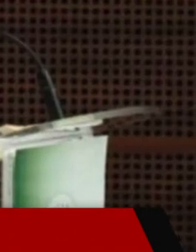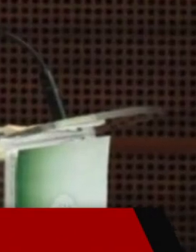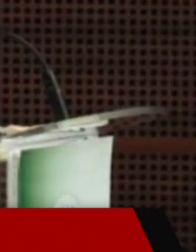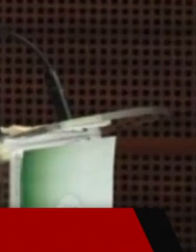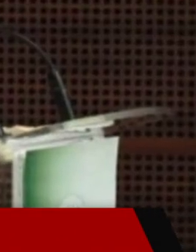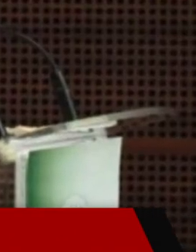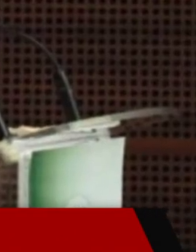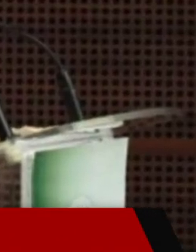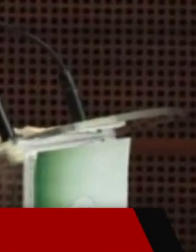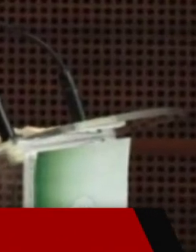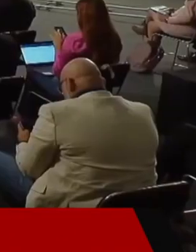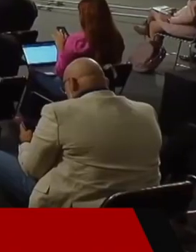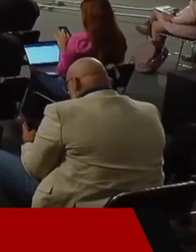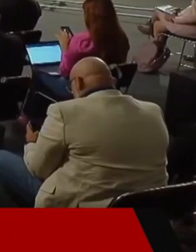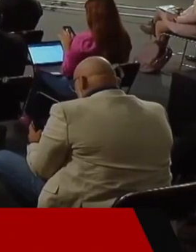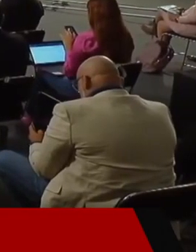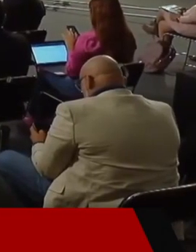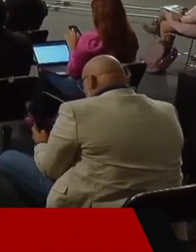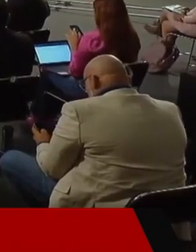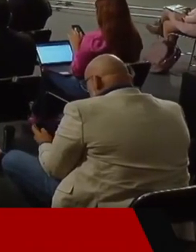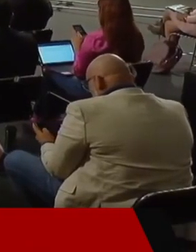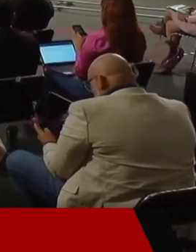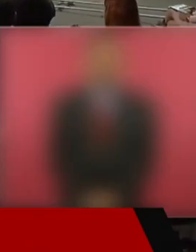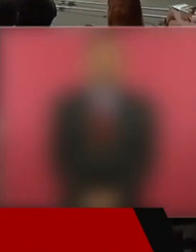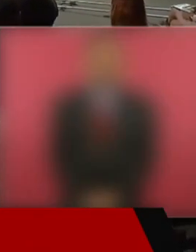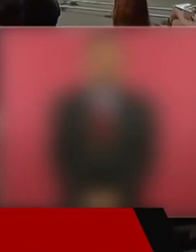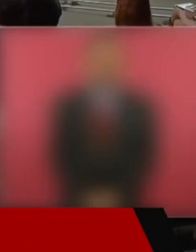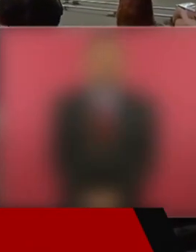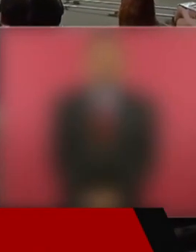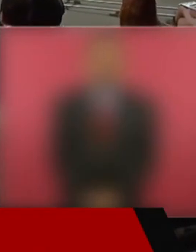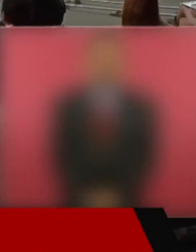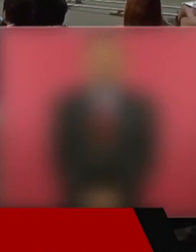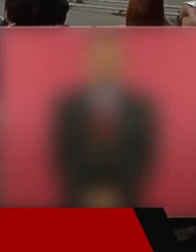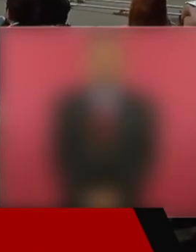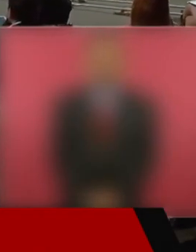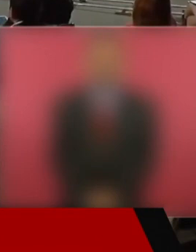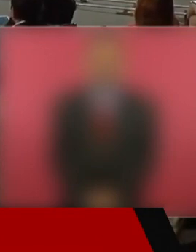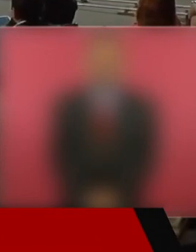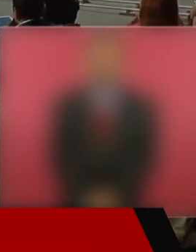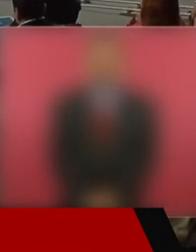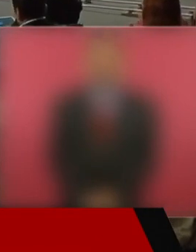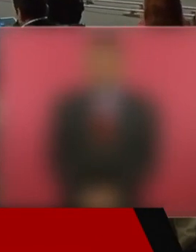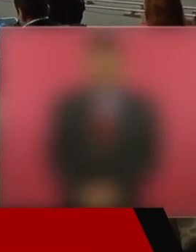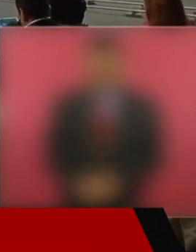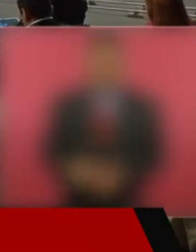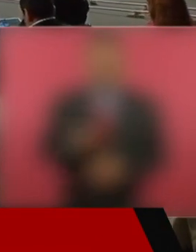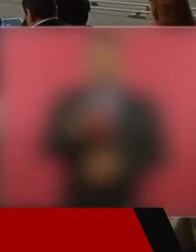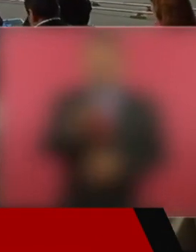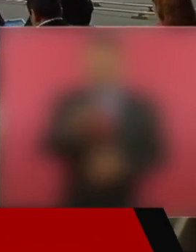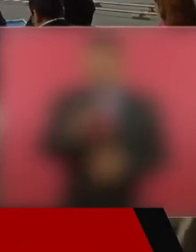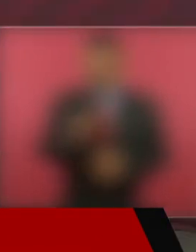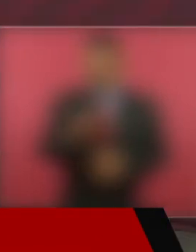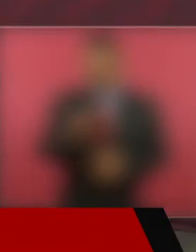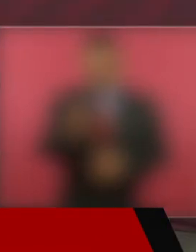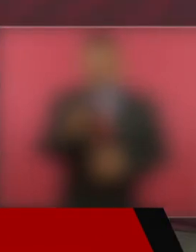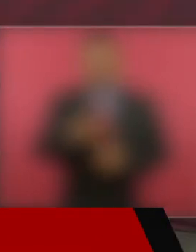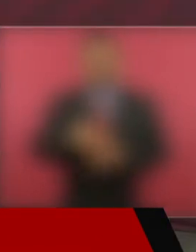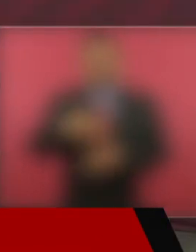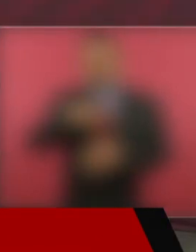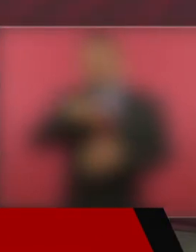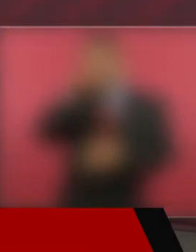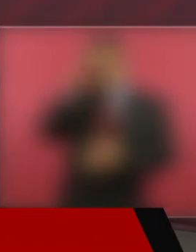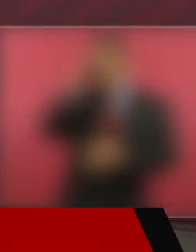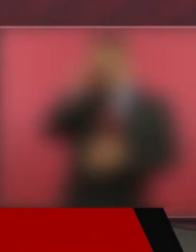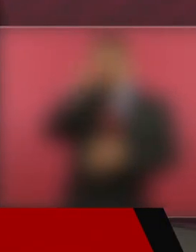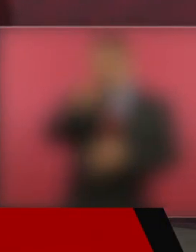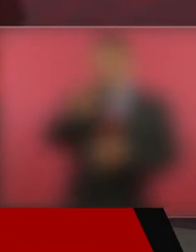son conductas con apariencia de delito. Entonces es importante Por eso insisto en que es muy importante recurrir a